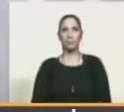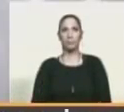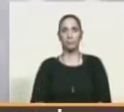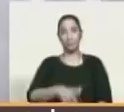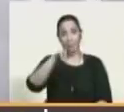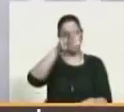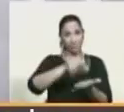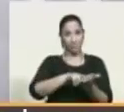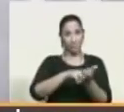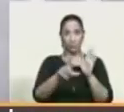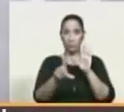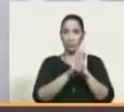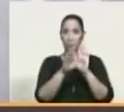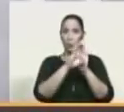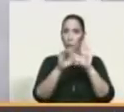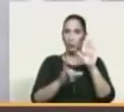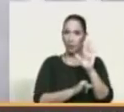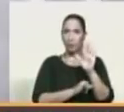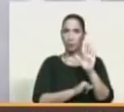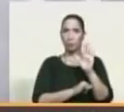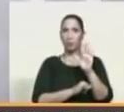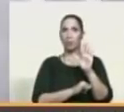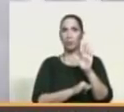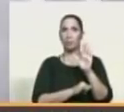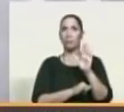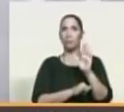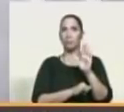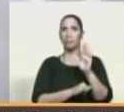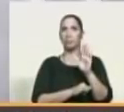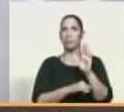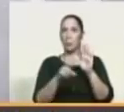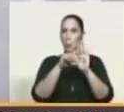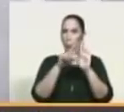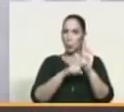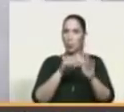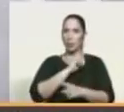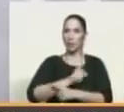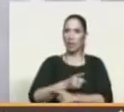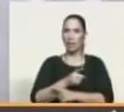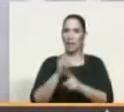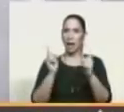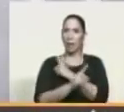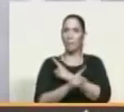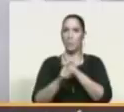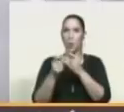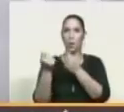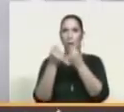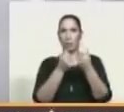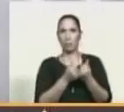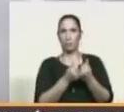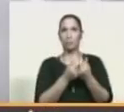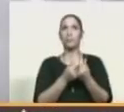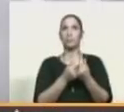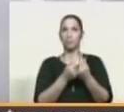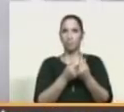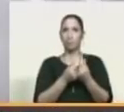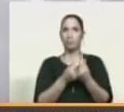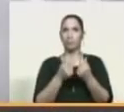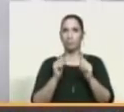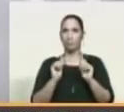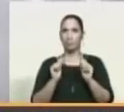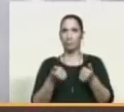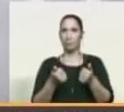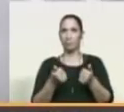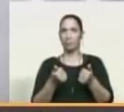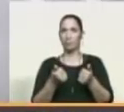Aprobado el decreto constituyente de derogatorio del régimen de ilícitos cambiarios, que una vez sea publicado en Gaceta Oficial, Sí. Yulimar y amigos, va a comenzar a entrar